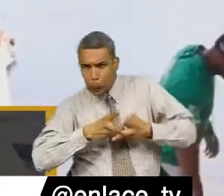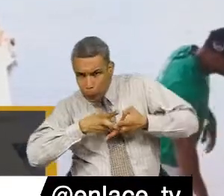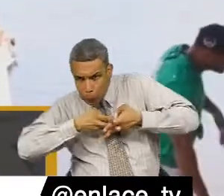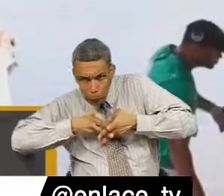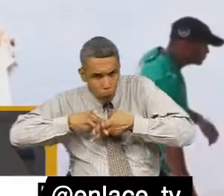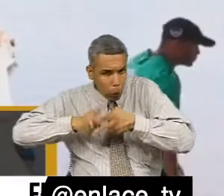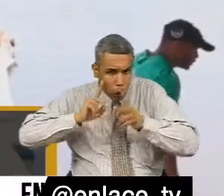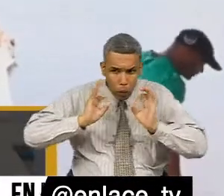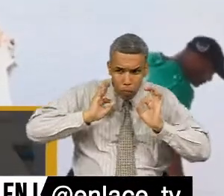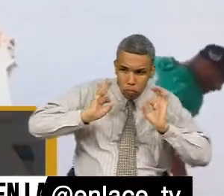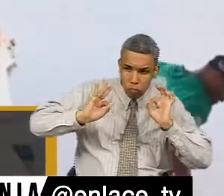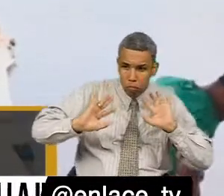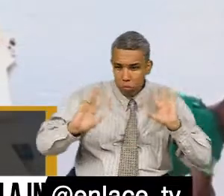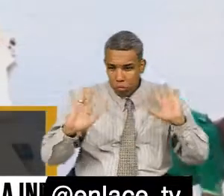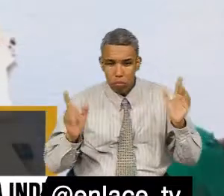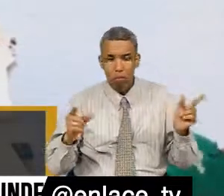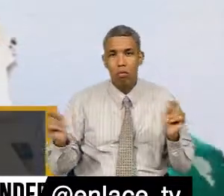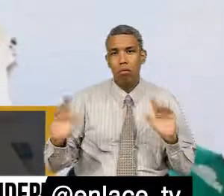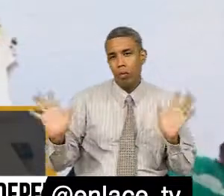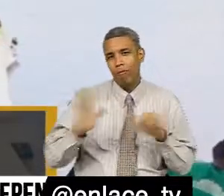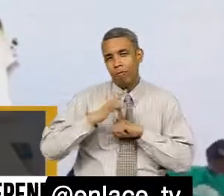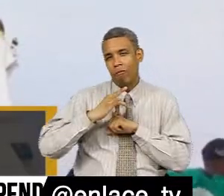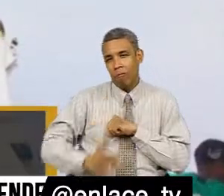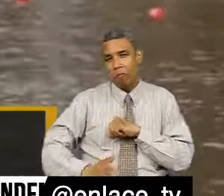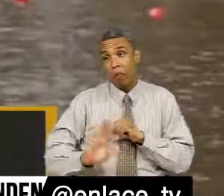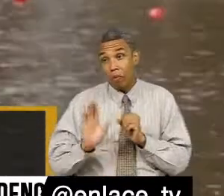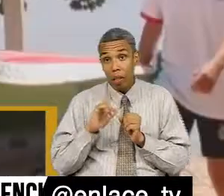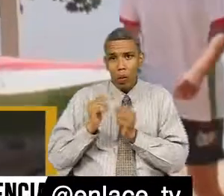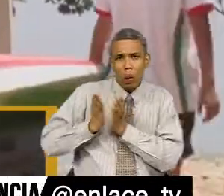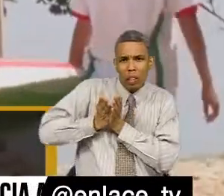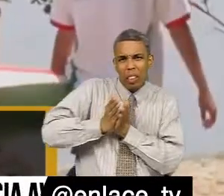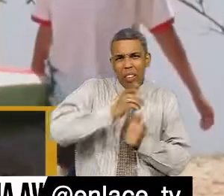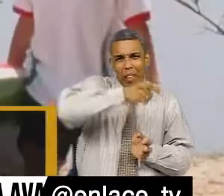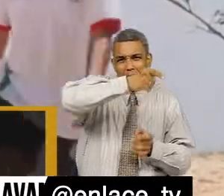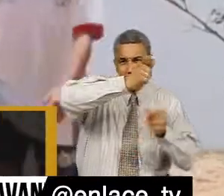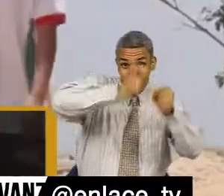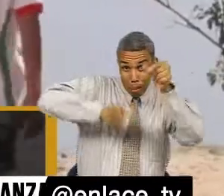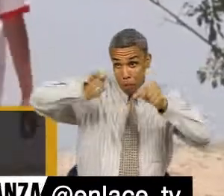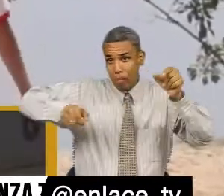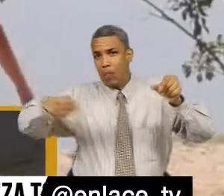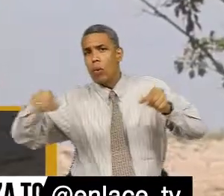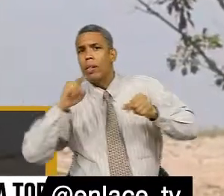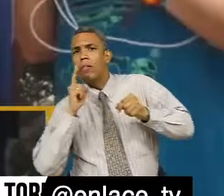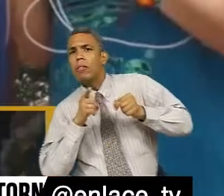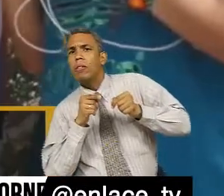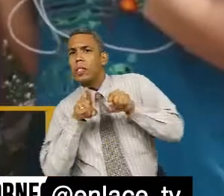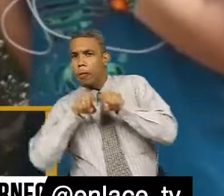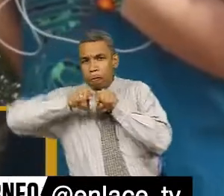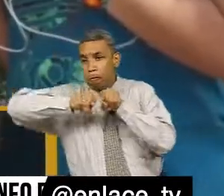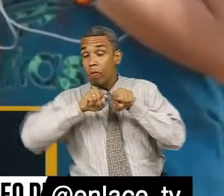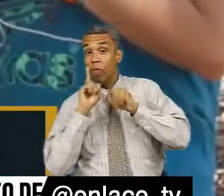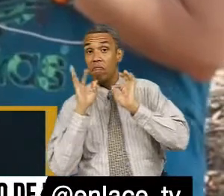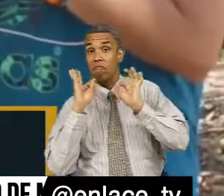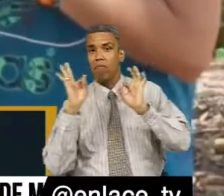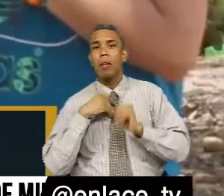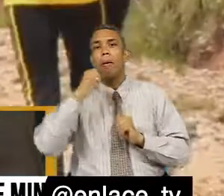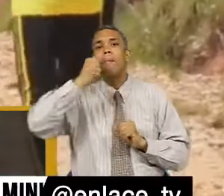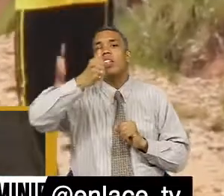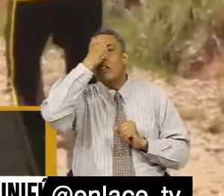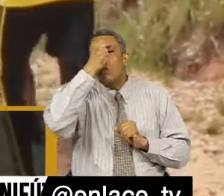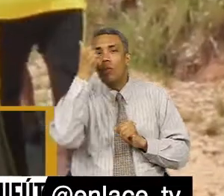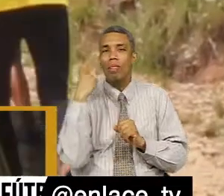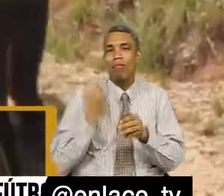todas las pruebas y se observa un buen nivel técnico de los atletas. Mañana domingo los barranqueños podrán gozar de estas competencias que se realizan en la Ciénaga